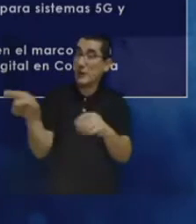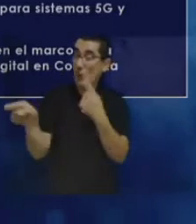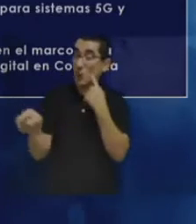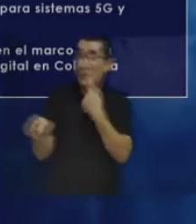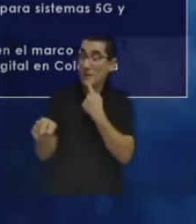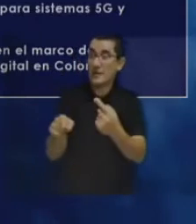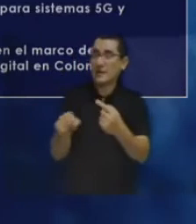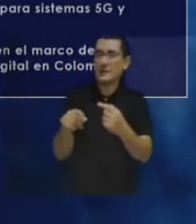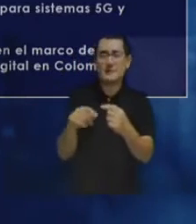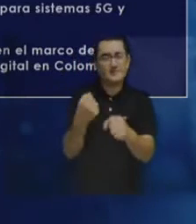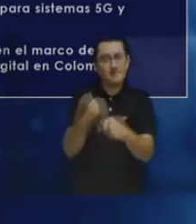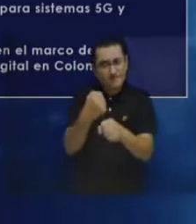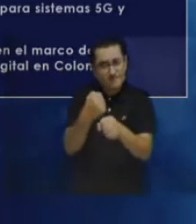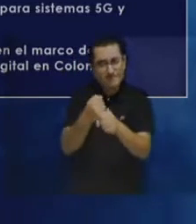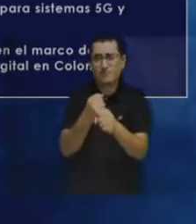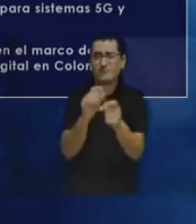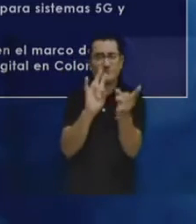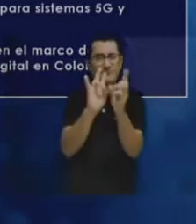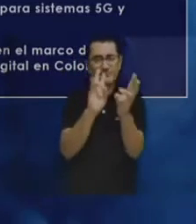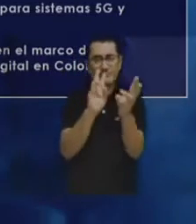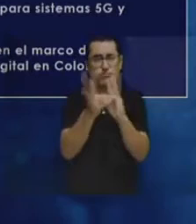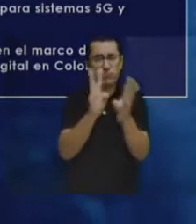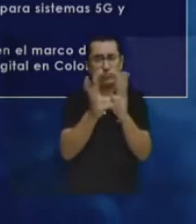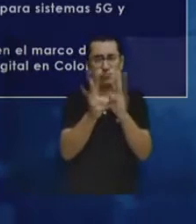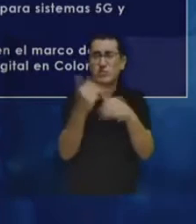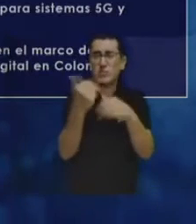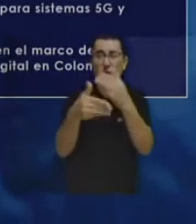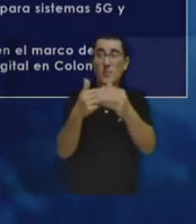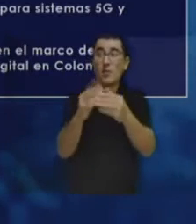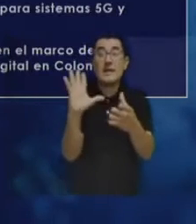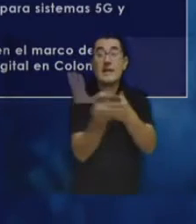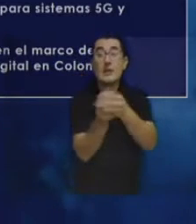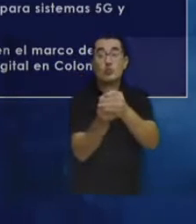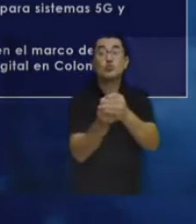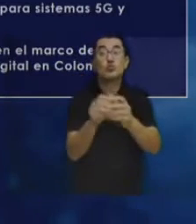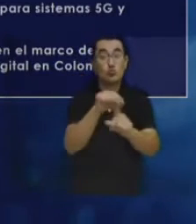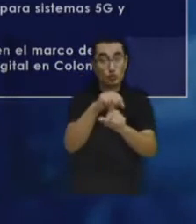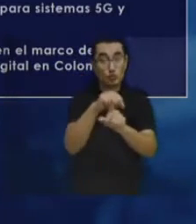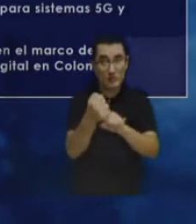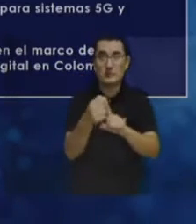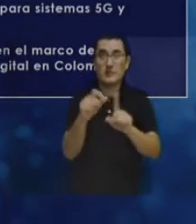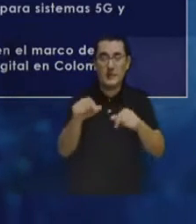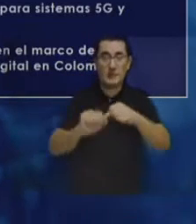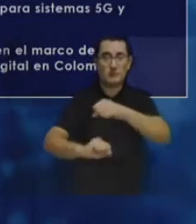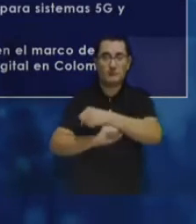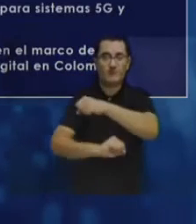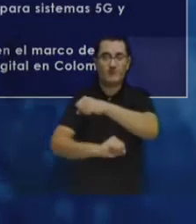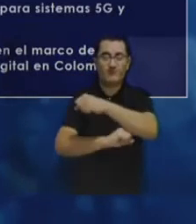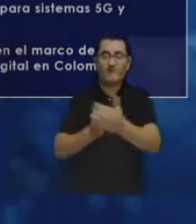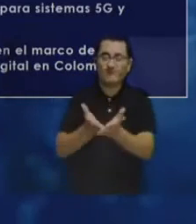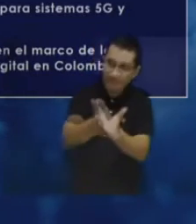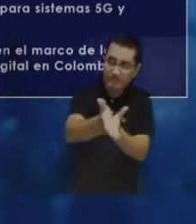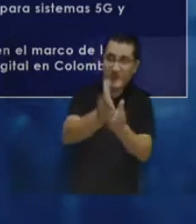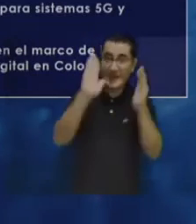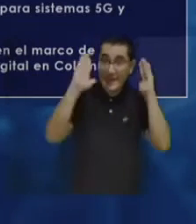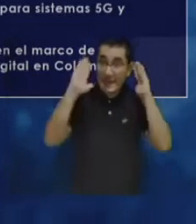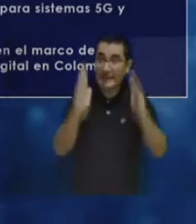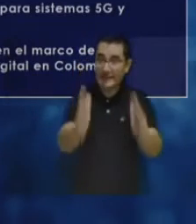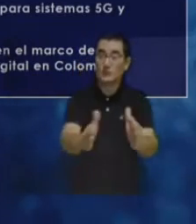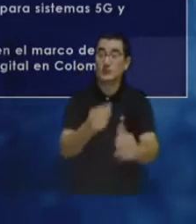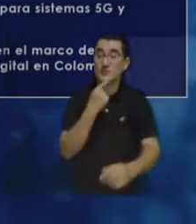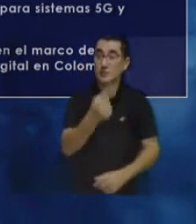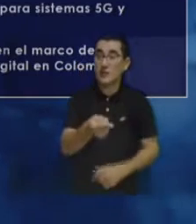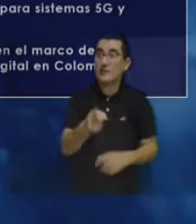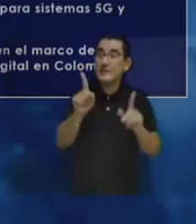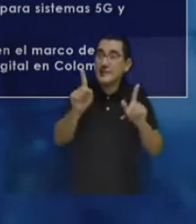por la inclusión social, por la sostenibilidad y atención. Nos señalaba, el espectro debe asignarse de